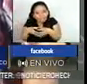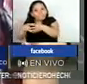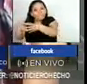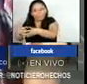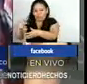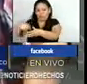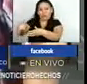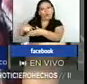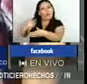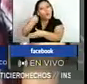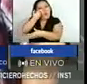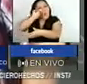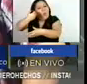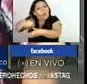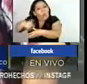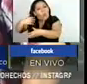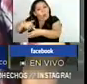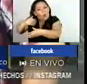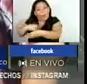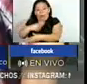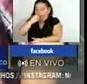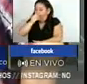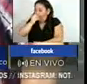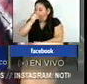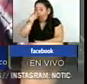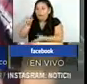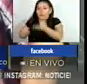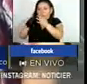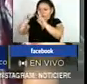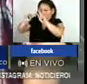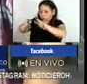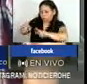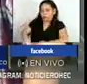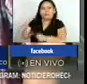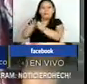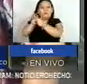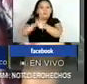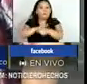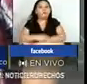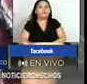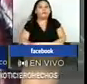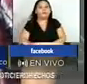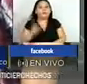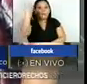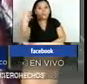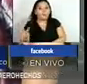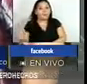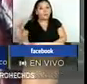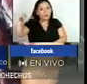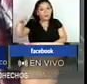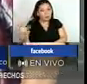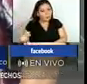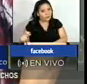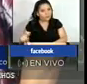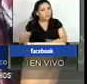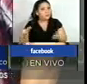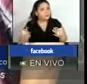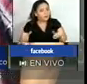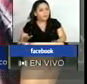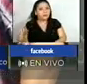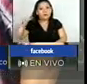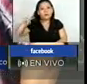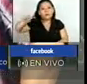cuadros febriles respiratorios con alta sospecha de COVID. A la fecha, se han dado 1